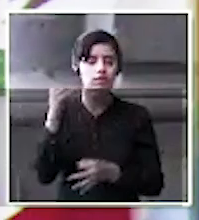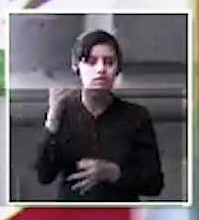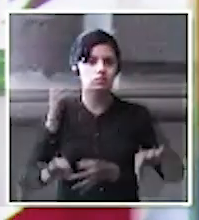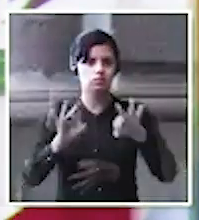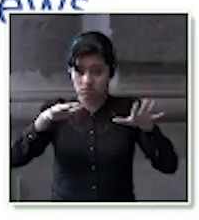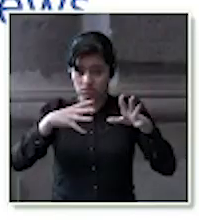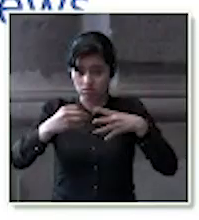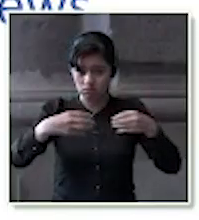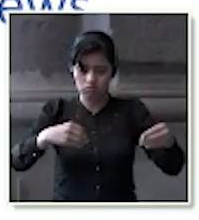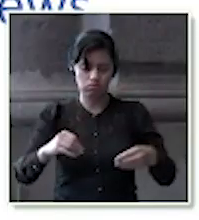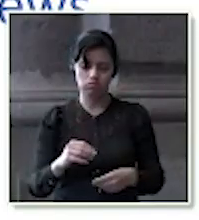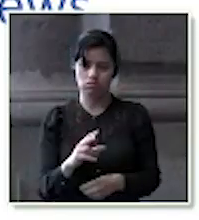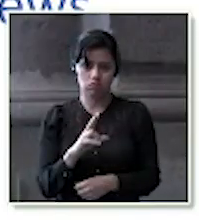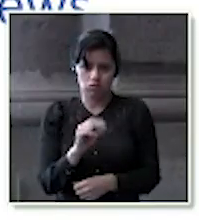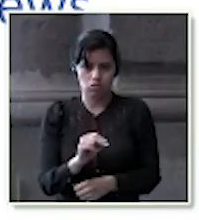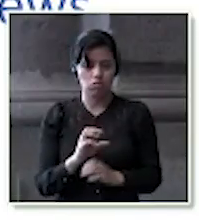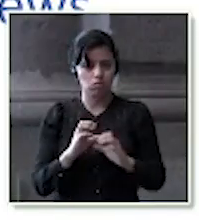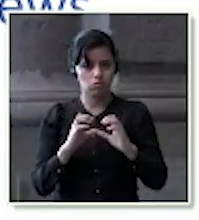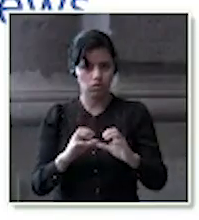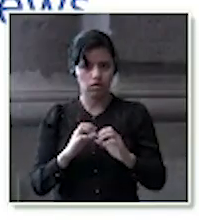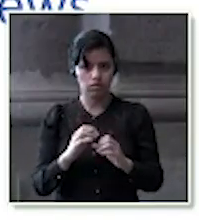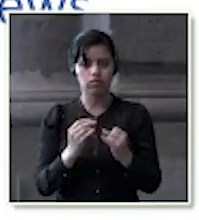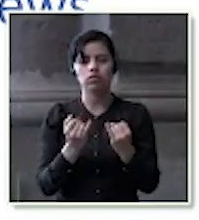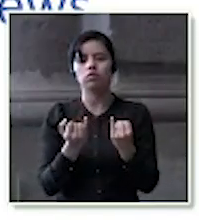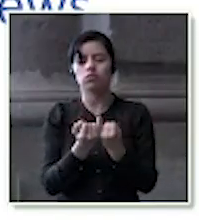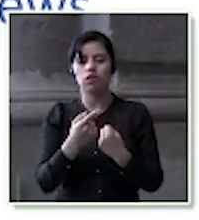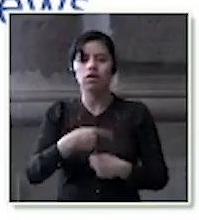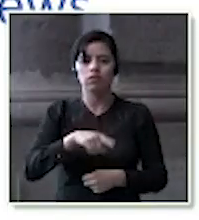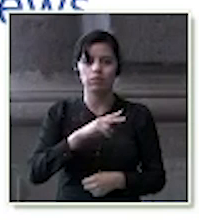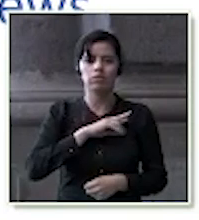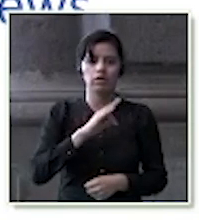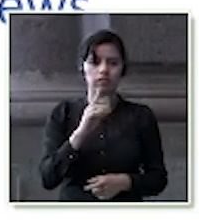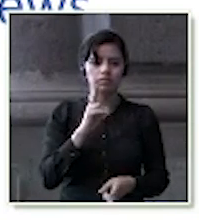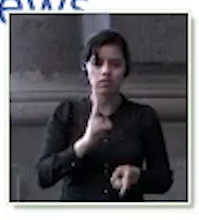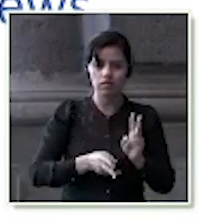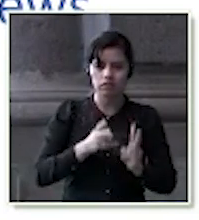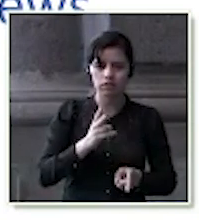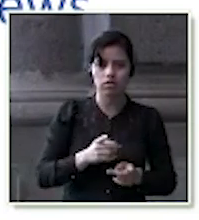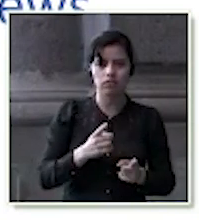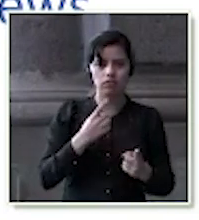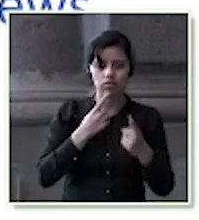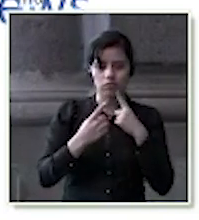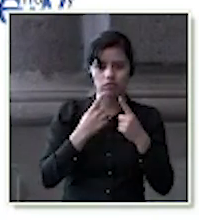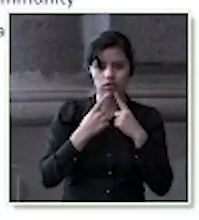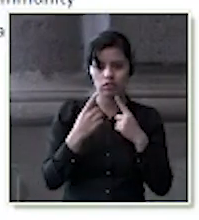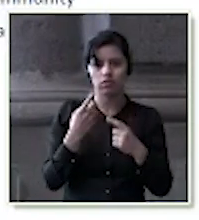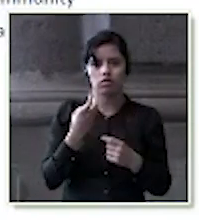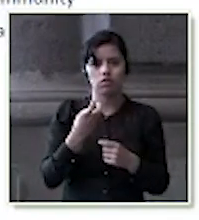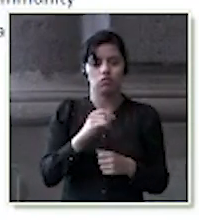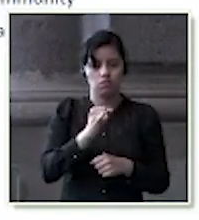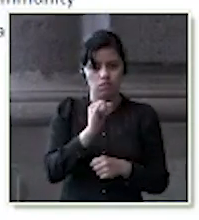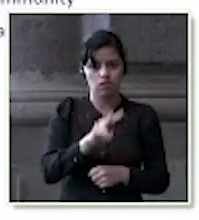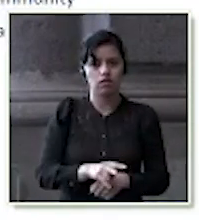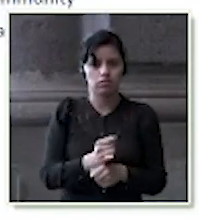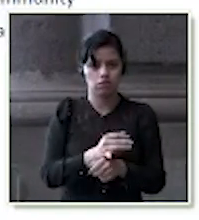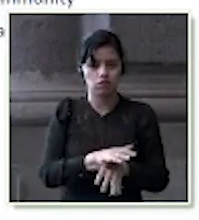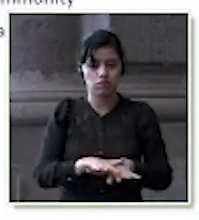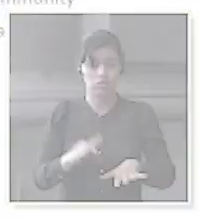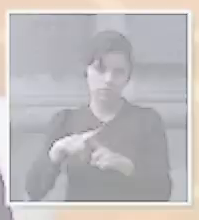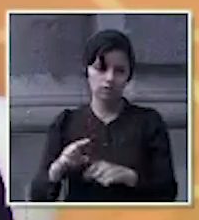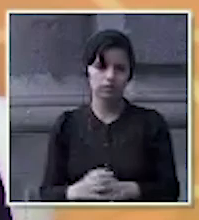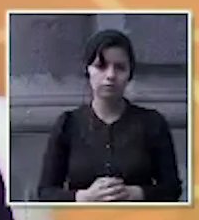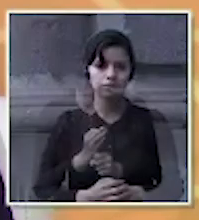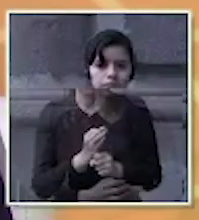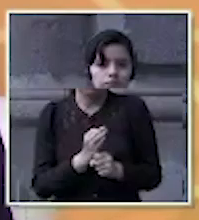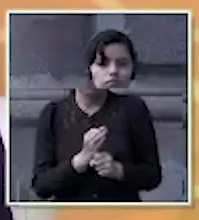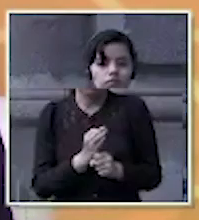se pueda expresar, tenga diálogos reales de los problemas que hay, sin embargo tratando de reducir la información falsa.